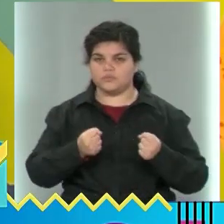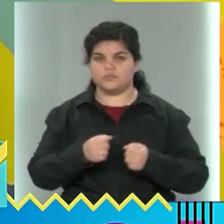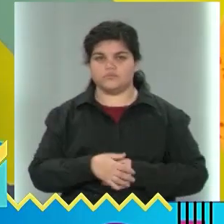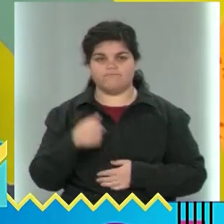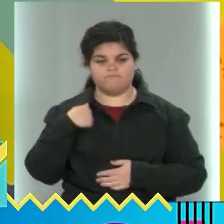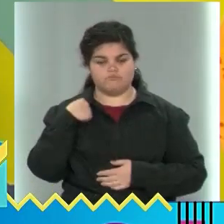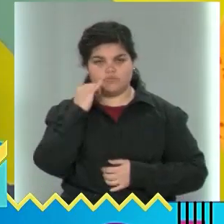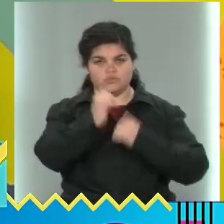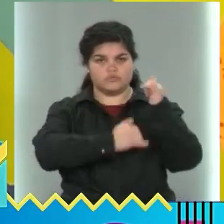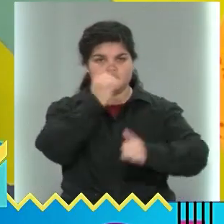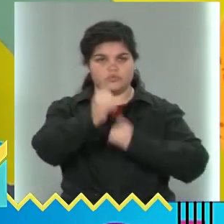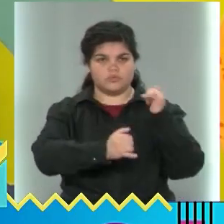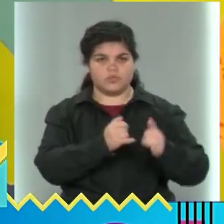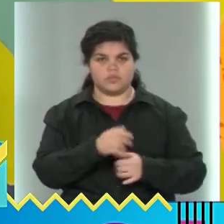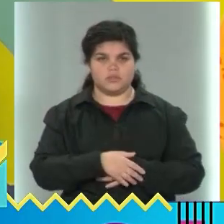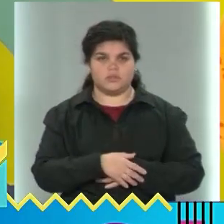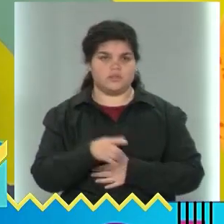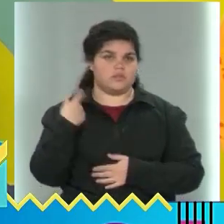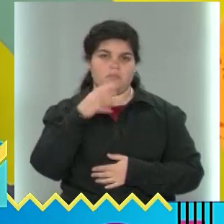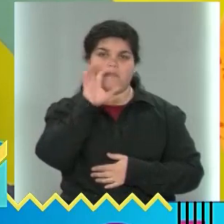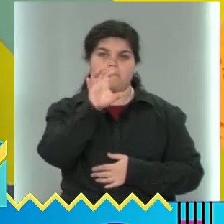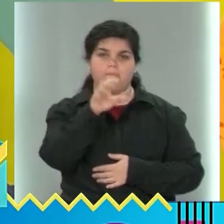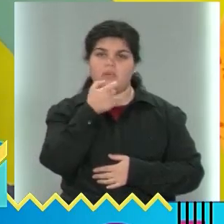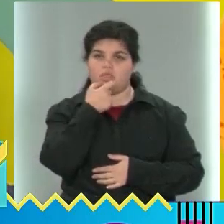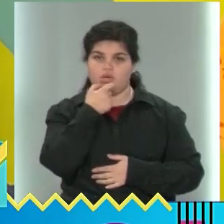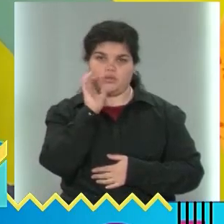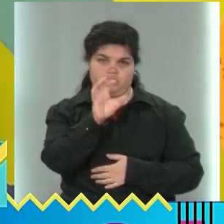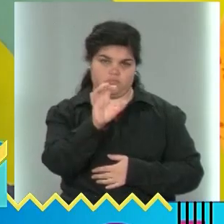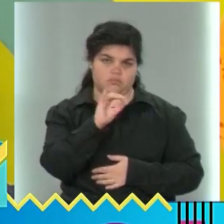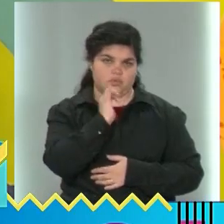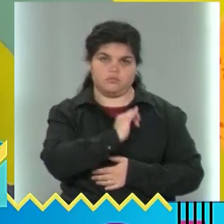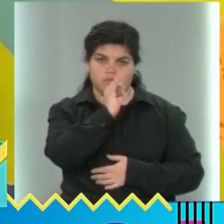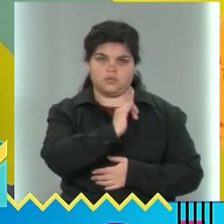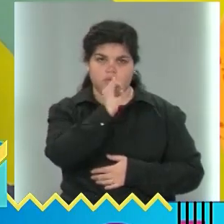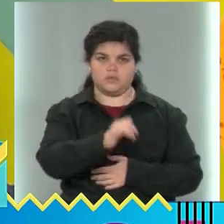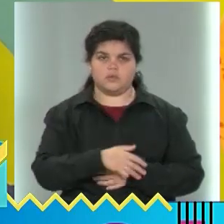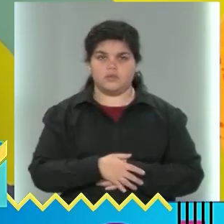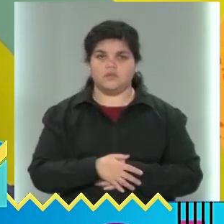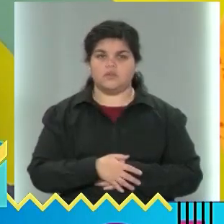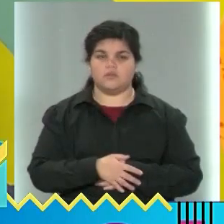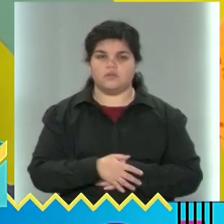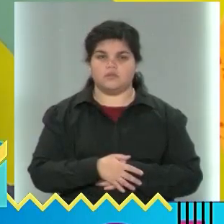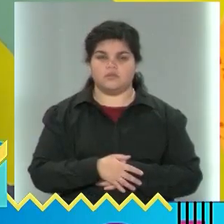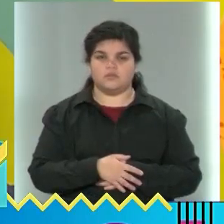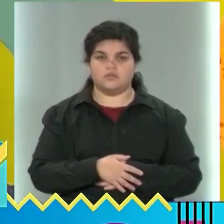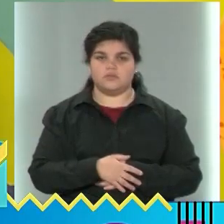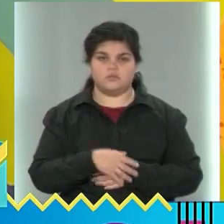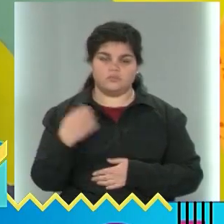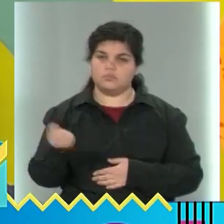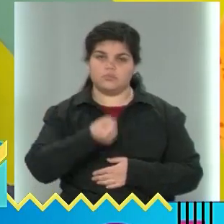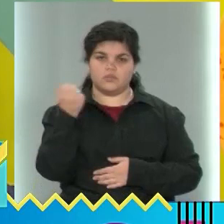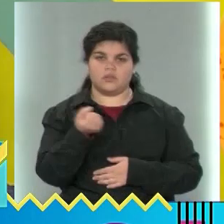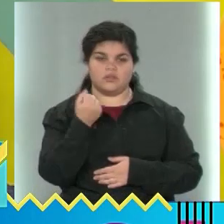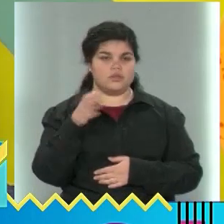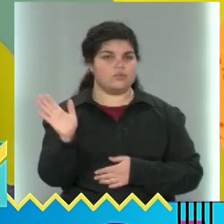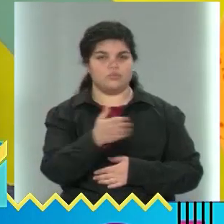voy a centrar desde el punto de vista de lo que es la provincia de Mendoza. Creo que son importantes que todos conozcan qué es lo